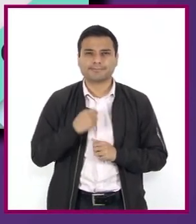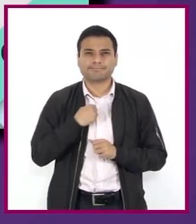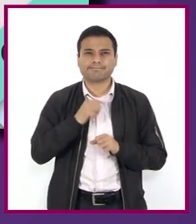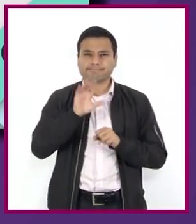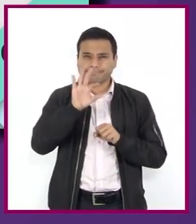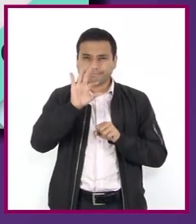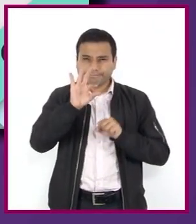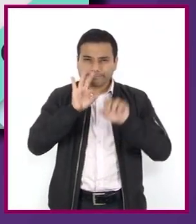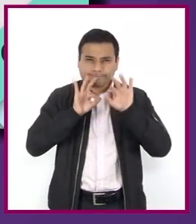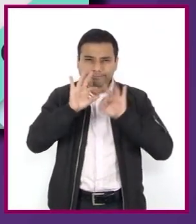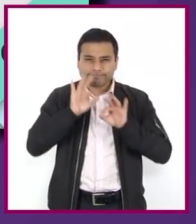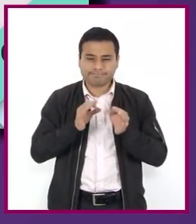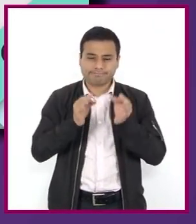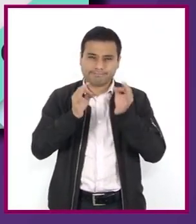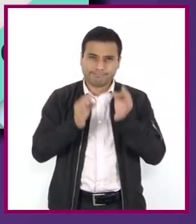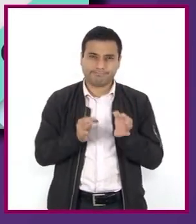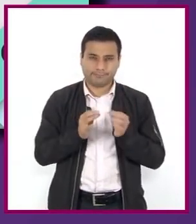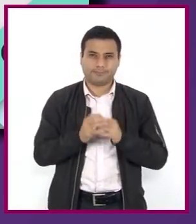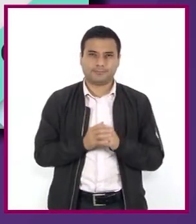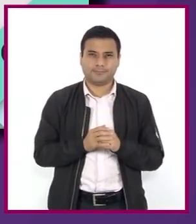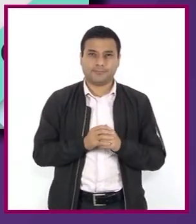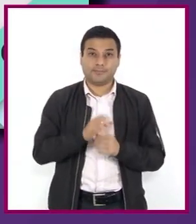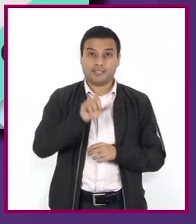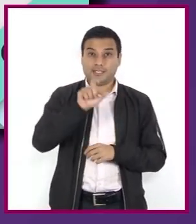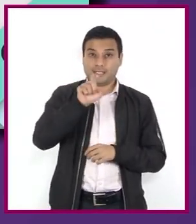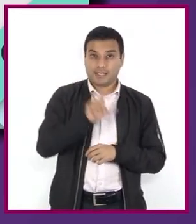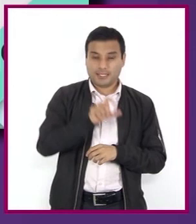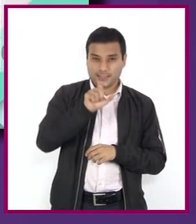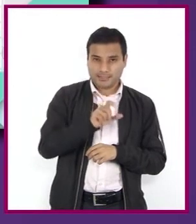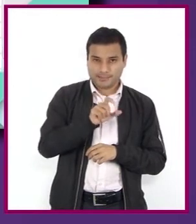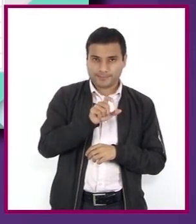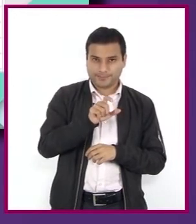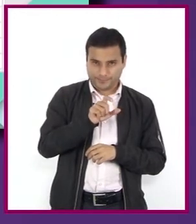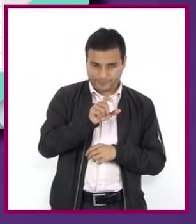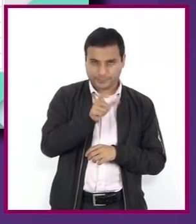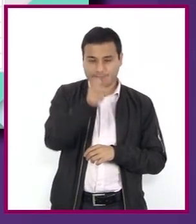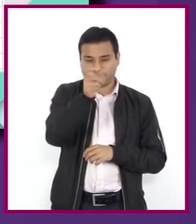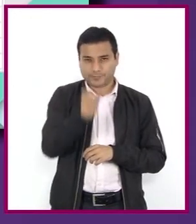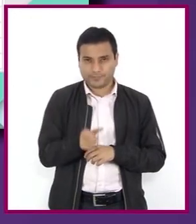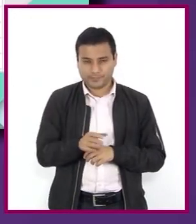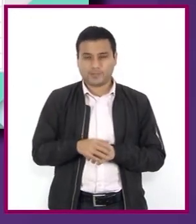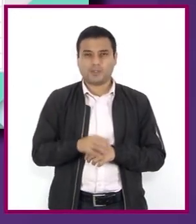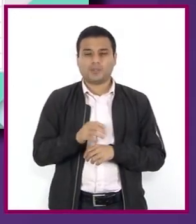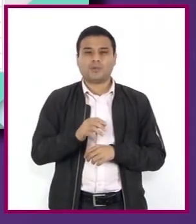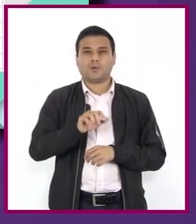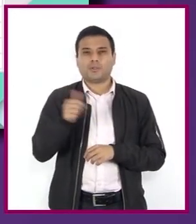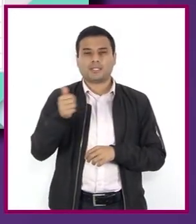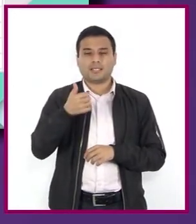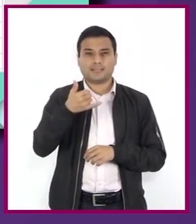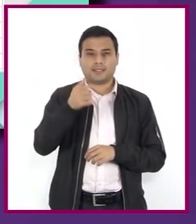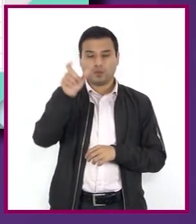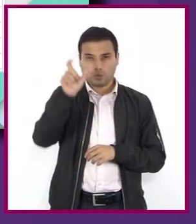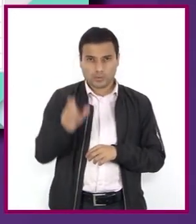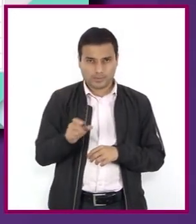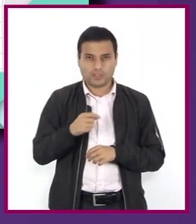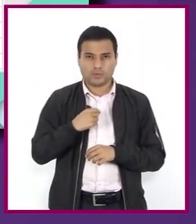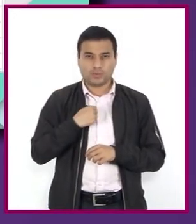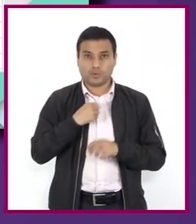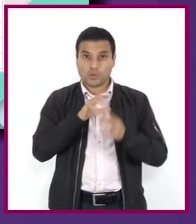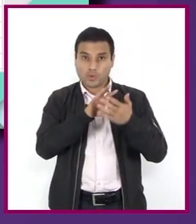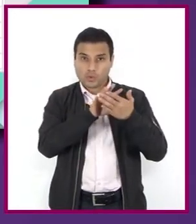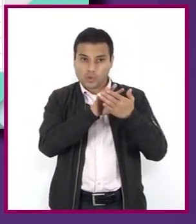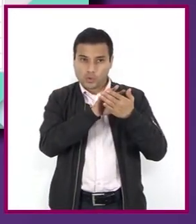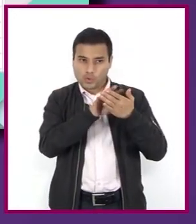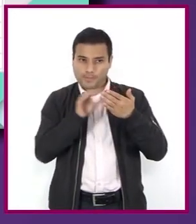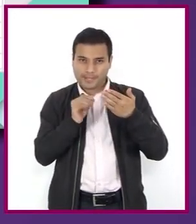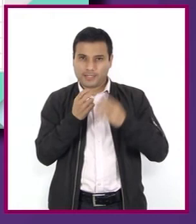En este caso, la columna X y la columna Y se seleccionan para indicarle a la hoja de cálculo cuáles son los